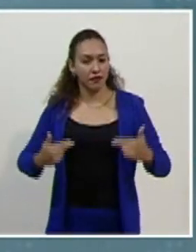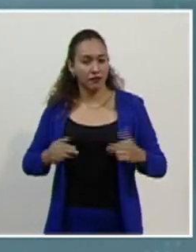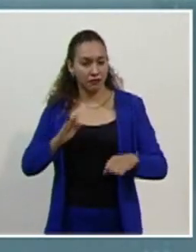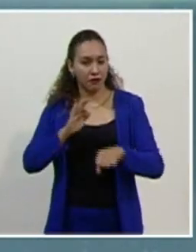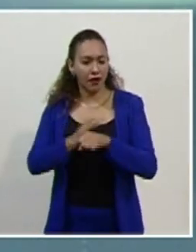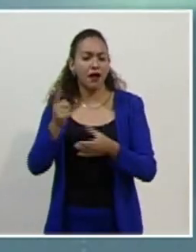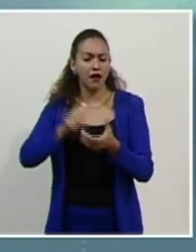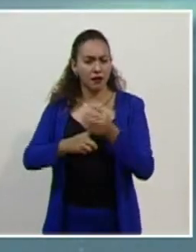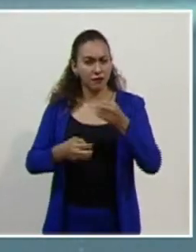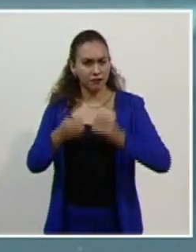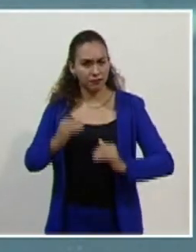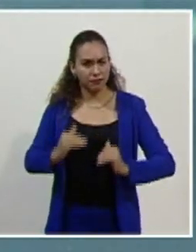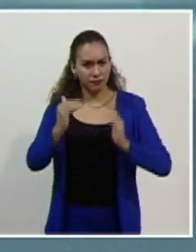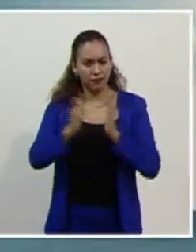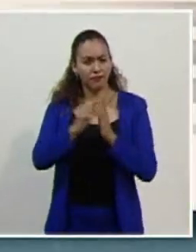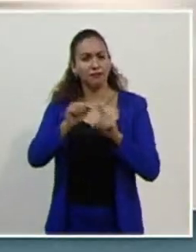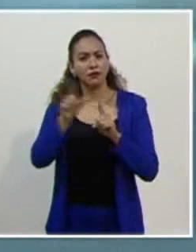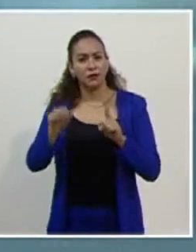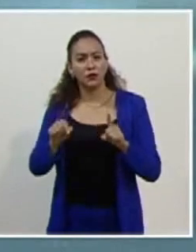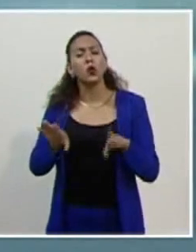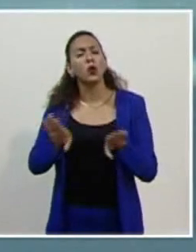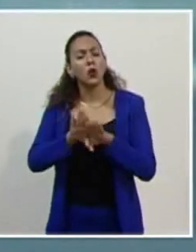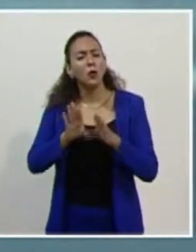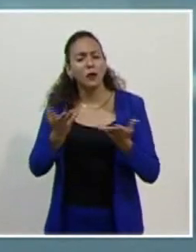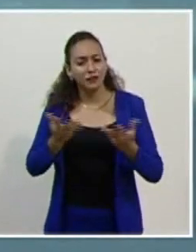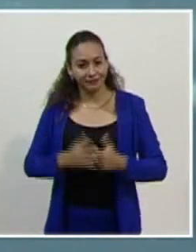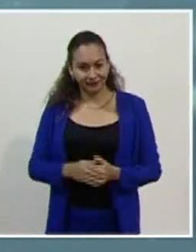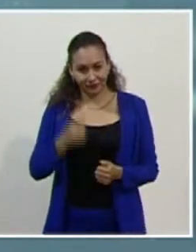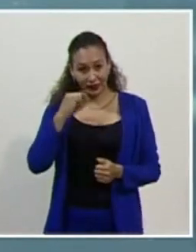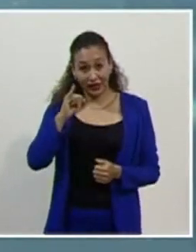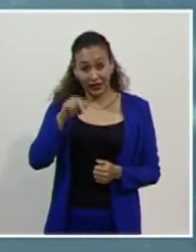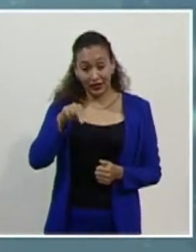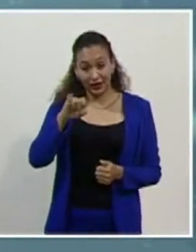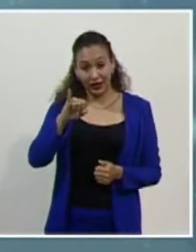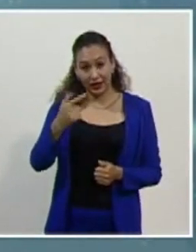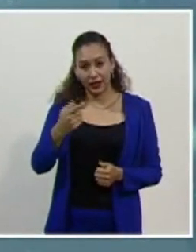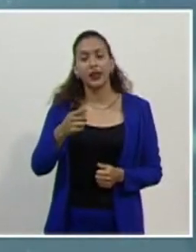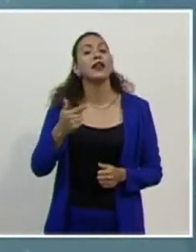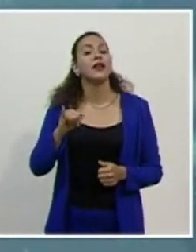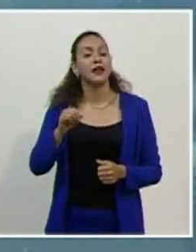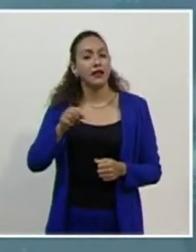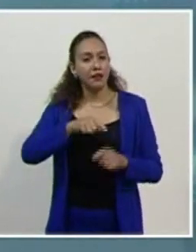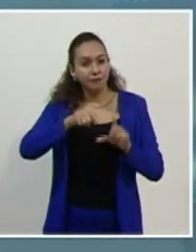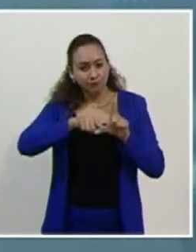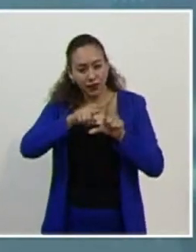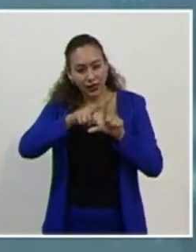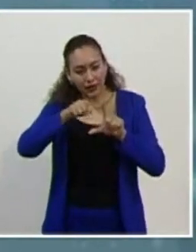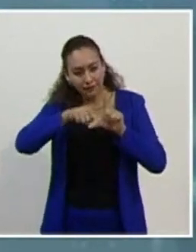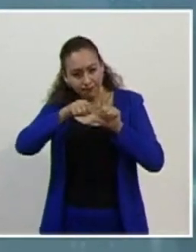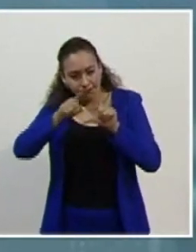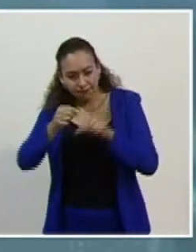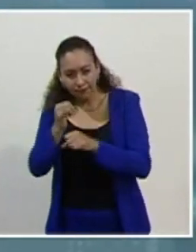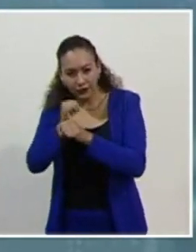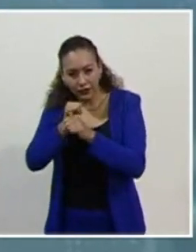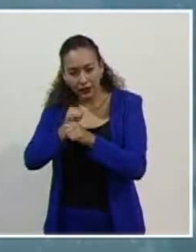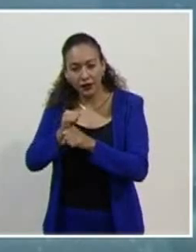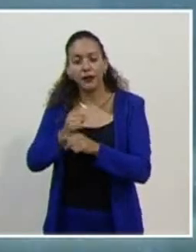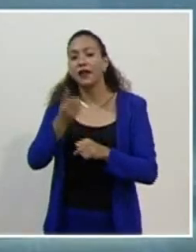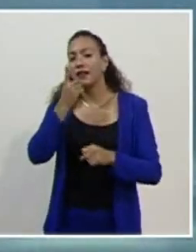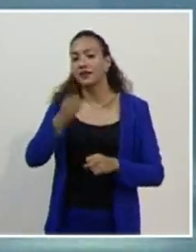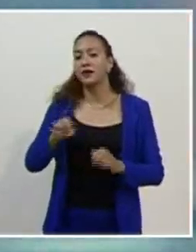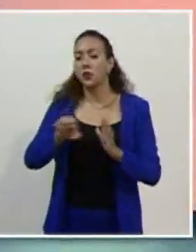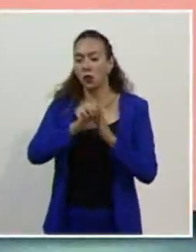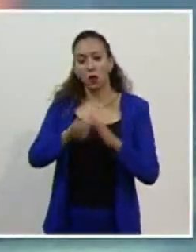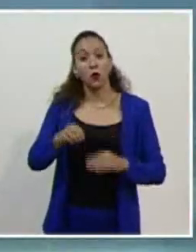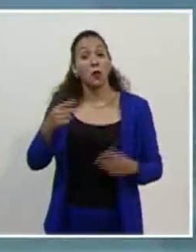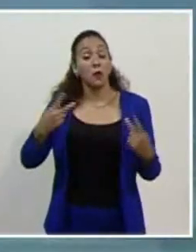Corte. Así, con base en estadísticas del INEGI, que señalan que el 90% de los 2.3 millones de personas que se dedican